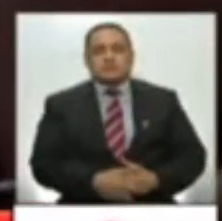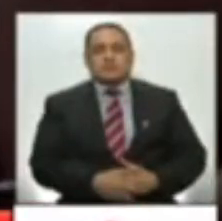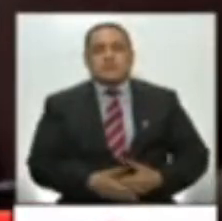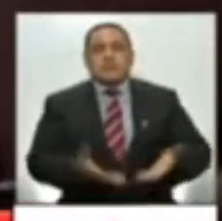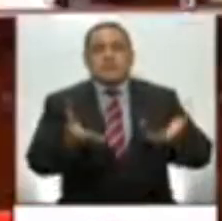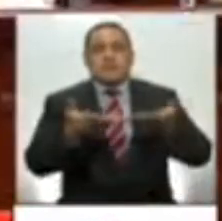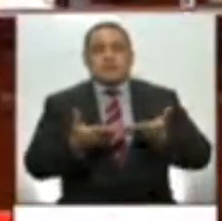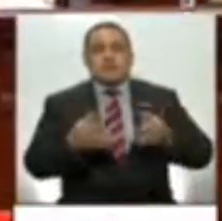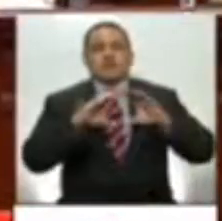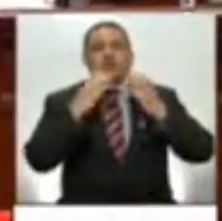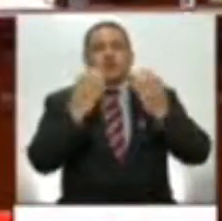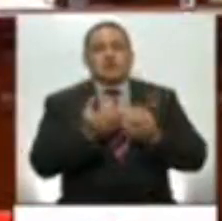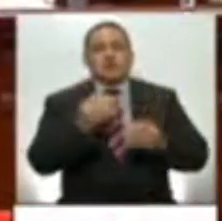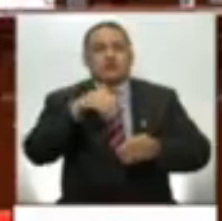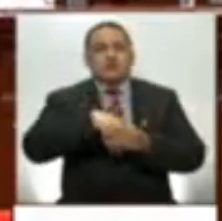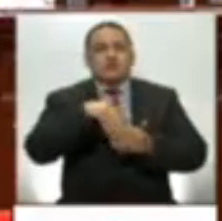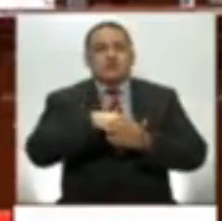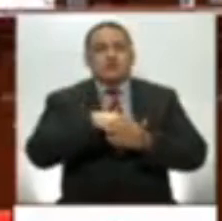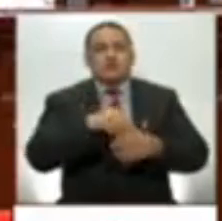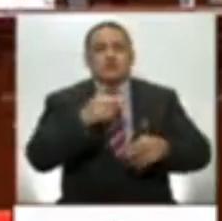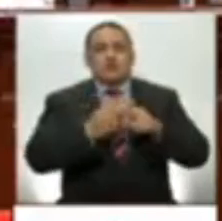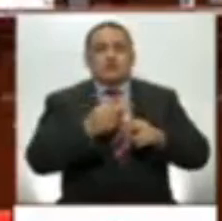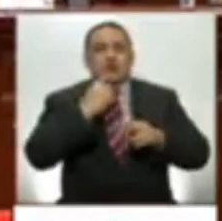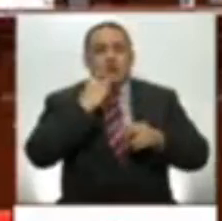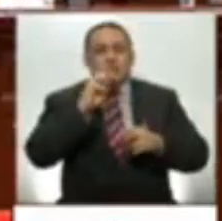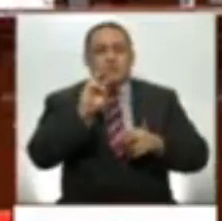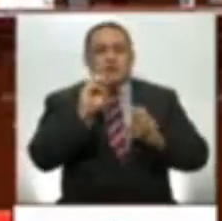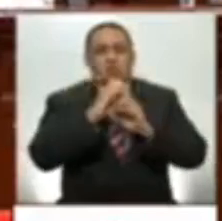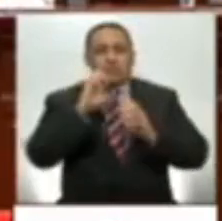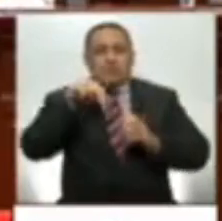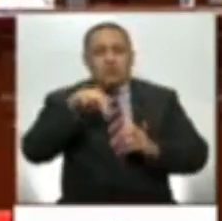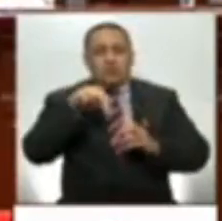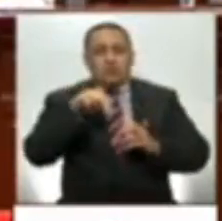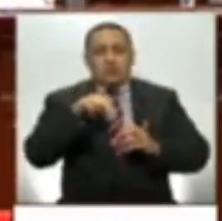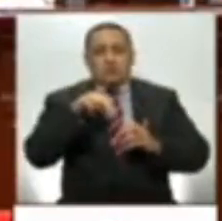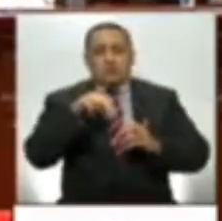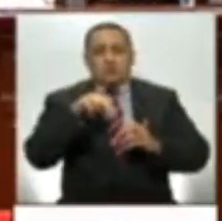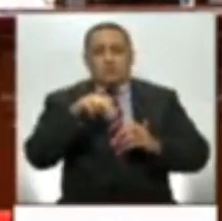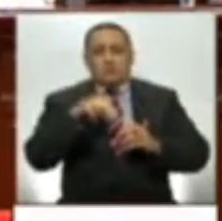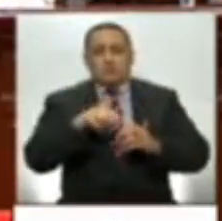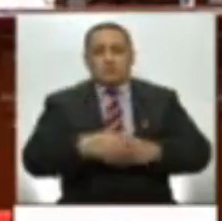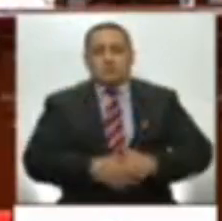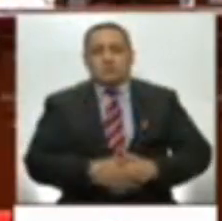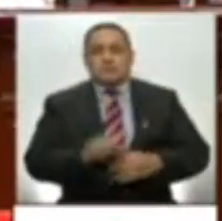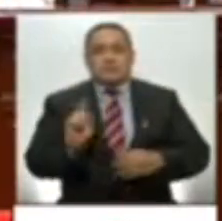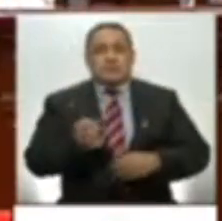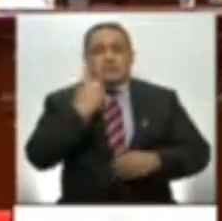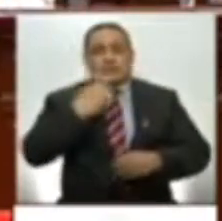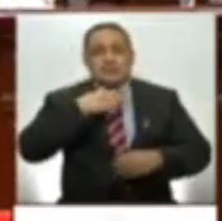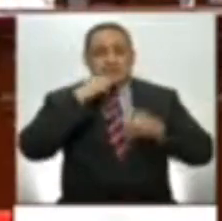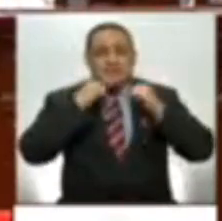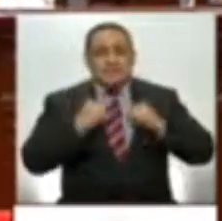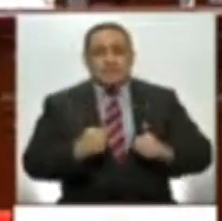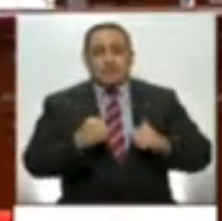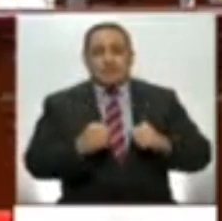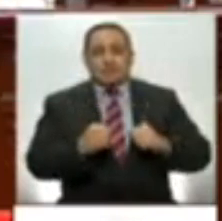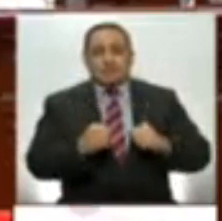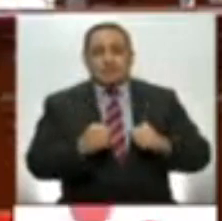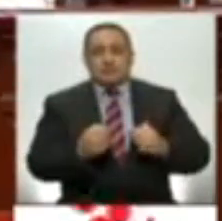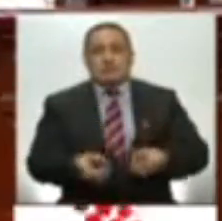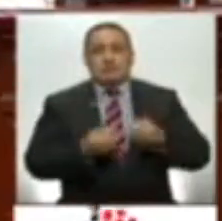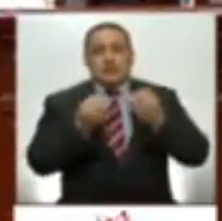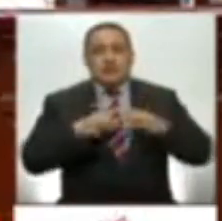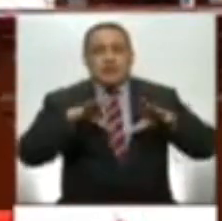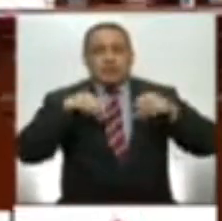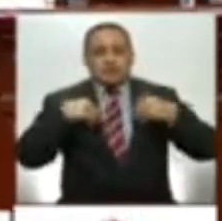Invito al congresista electo Enrique Wong Pujada, primer secretario, para